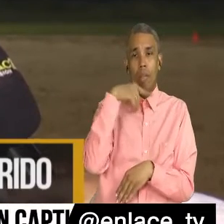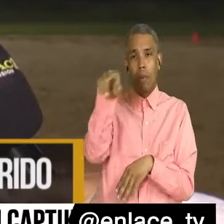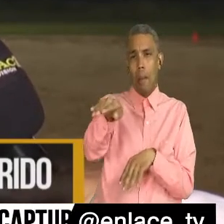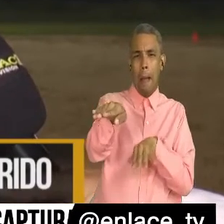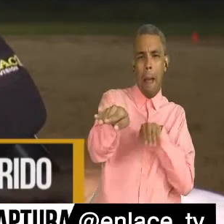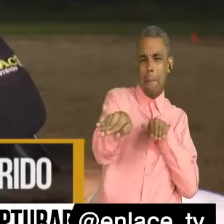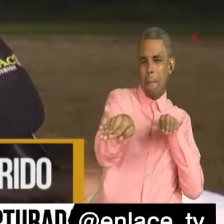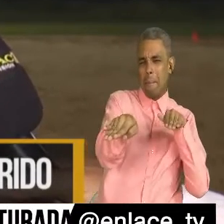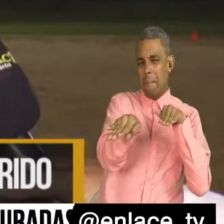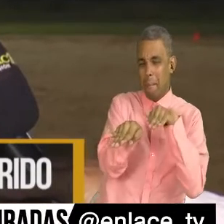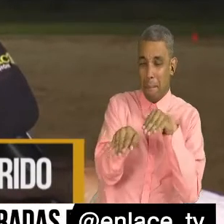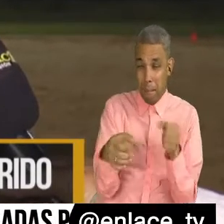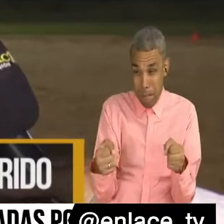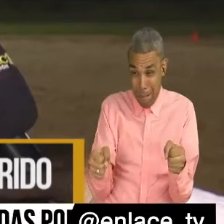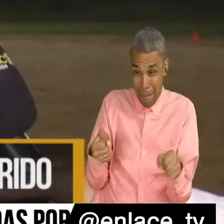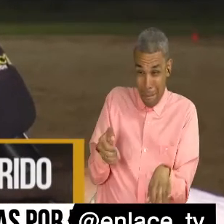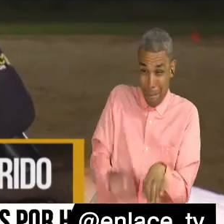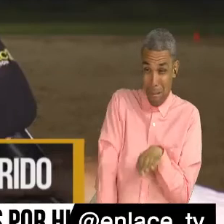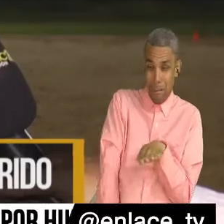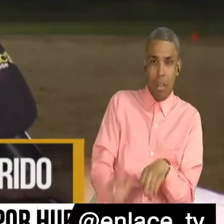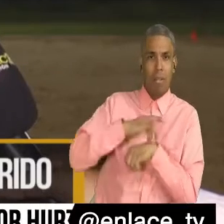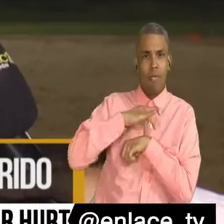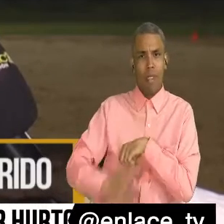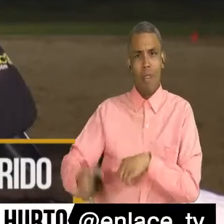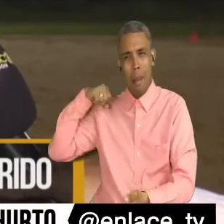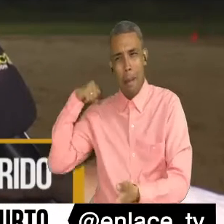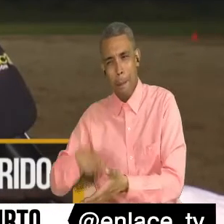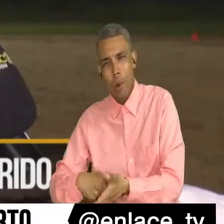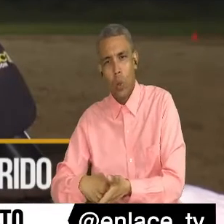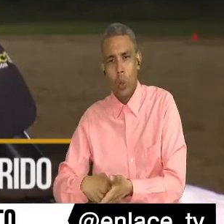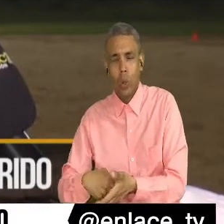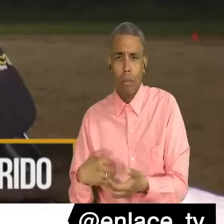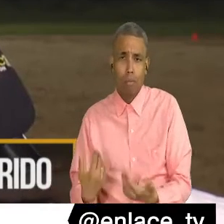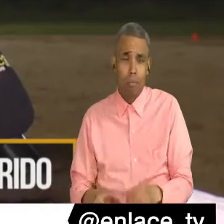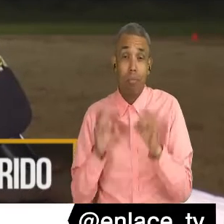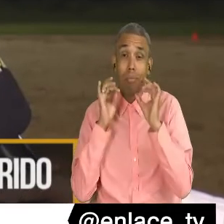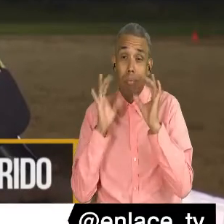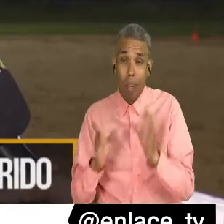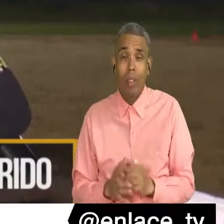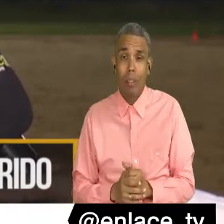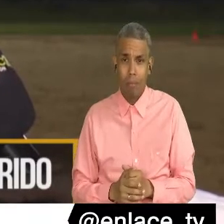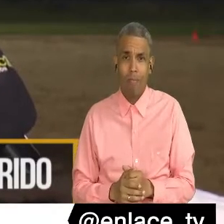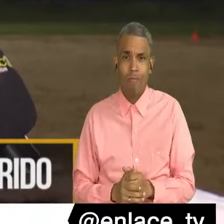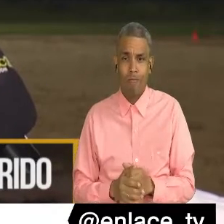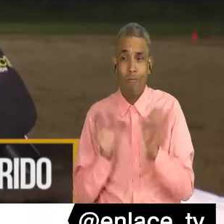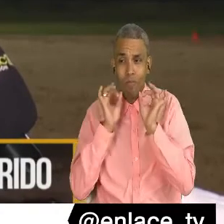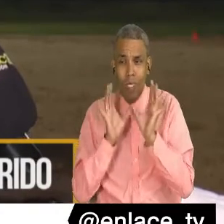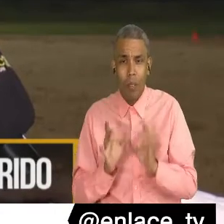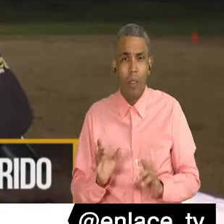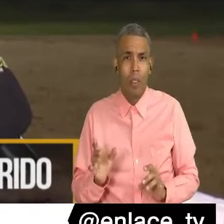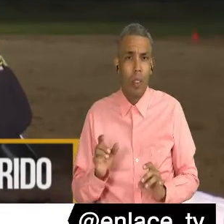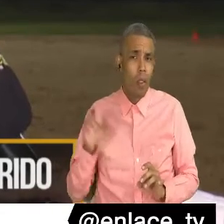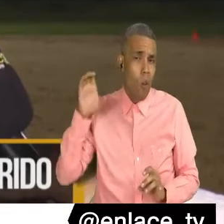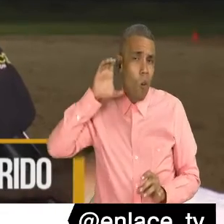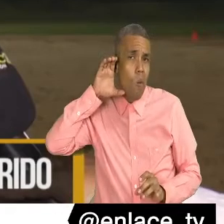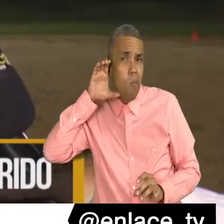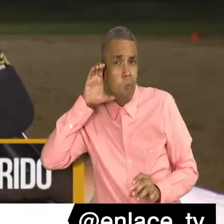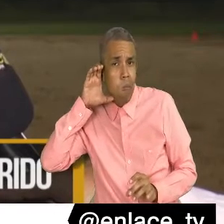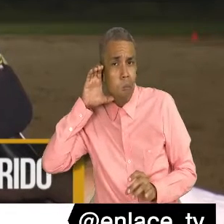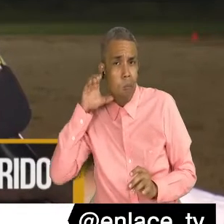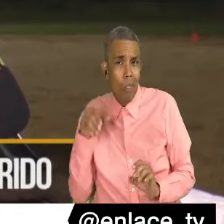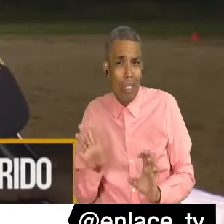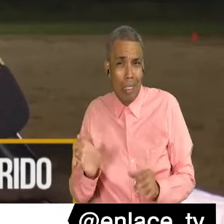remitido a la clínica Magdalena, y su estado siempre ha sido crítico, pero de las secuelas de